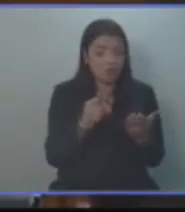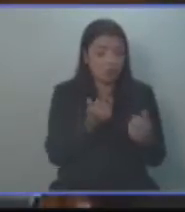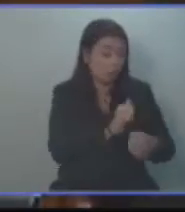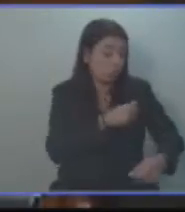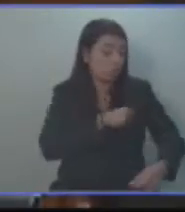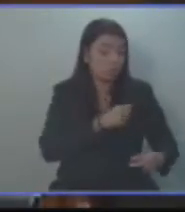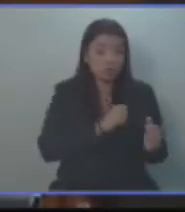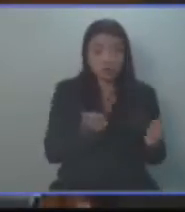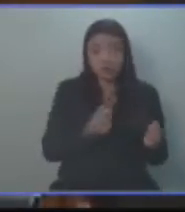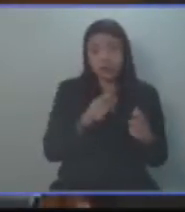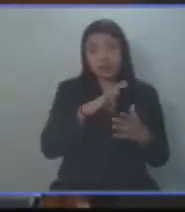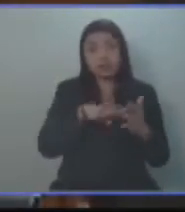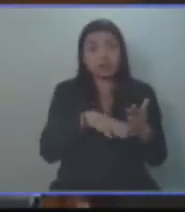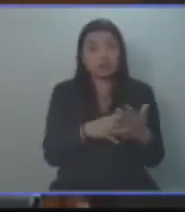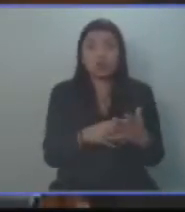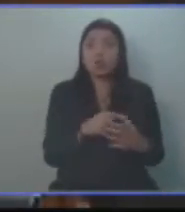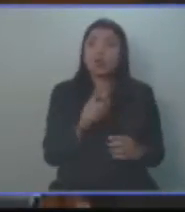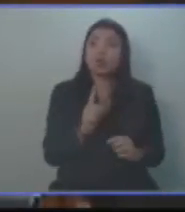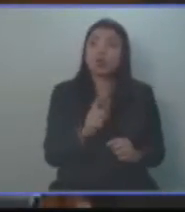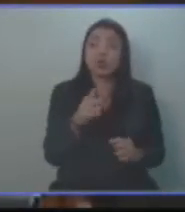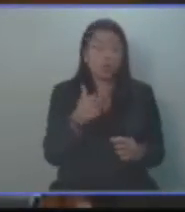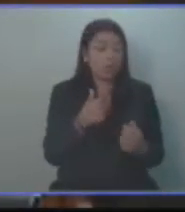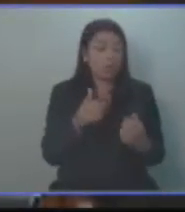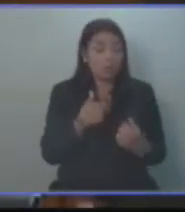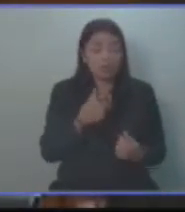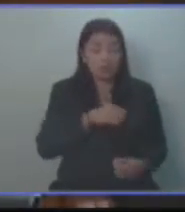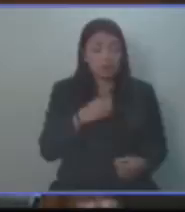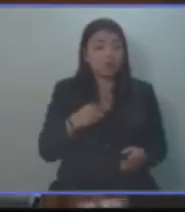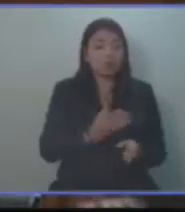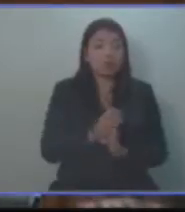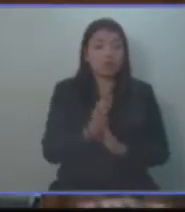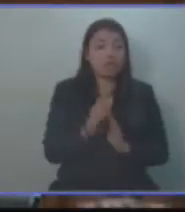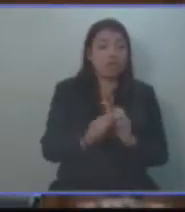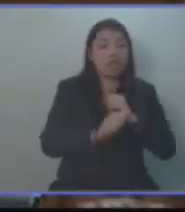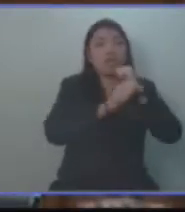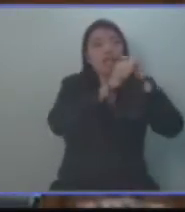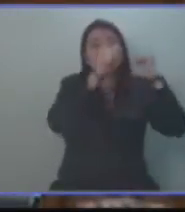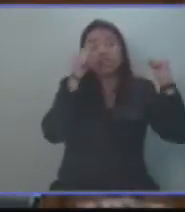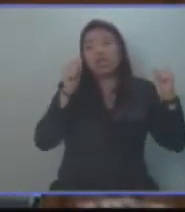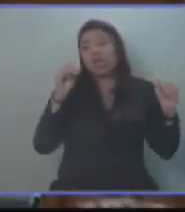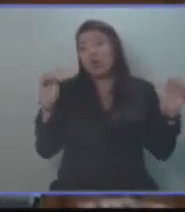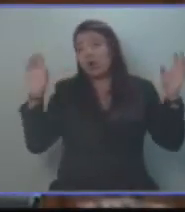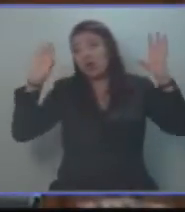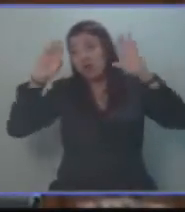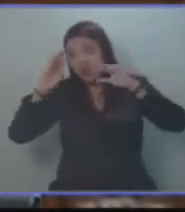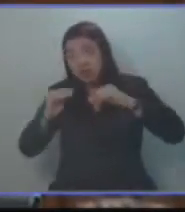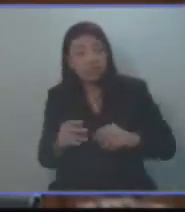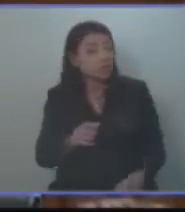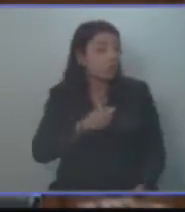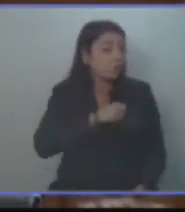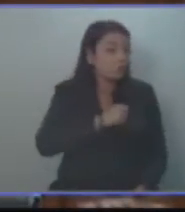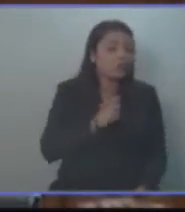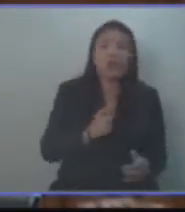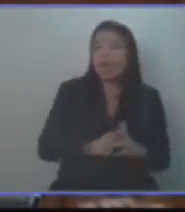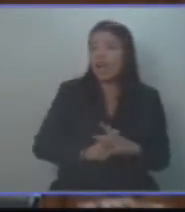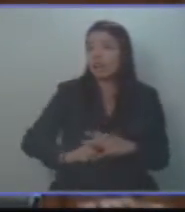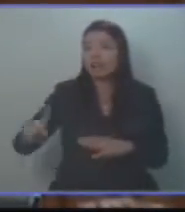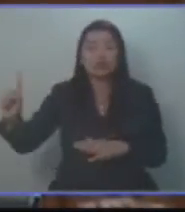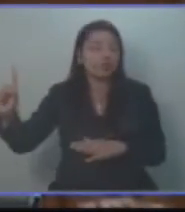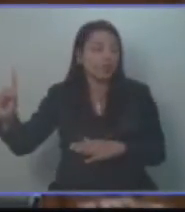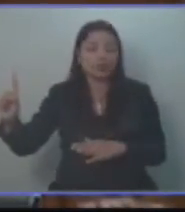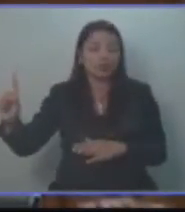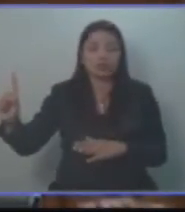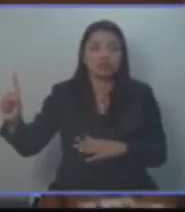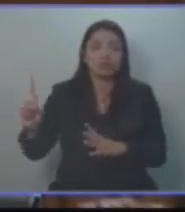establecida. DD, no abandonar el hospital durante el día o el turno, a menos que sea autorizado por su jefe inmediato